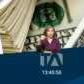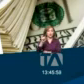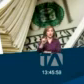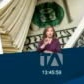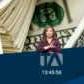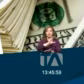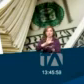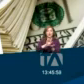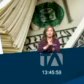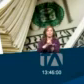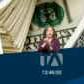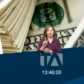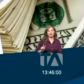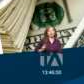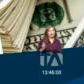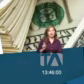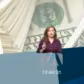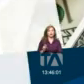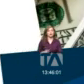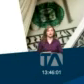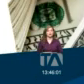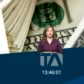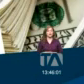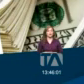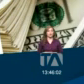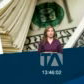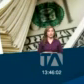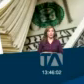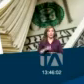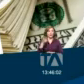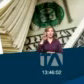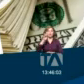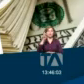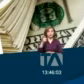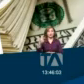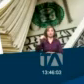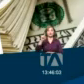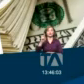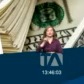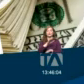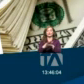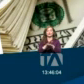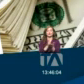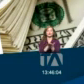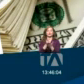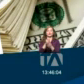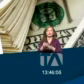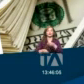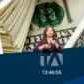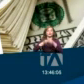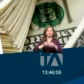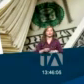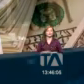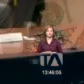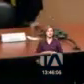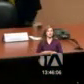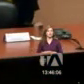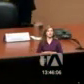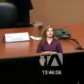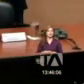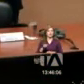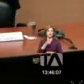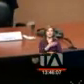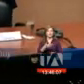se destinan al pago de sueldos y salarios, mientras que apenas 17 millones corresponden a gastos de inversión. Roberto